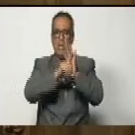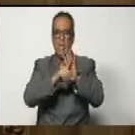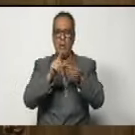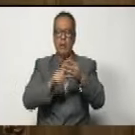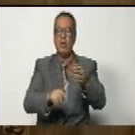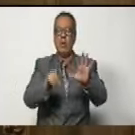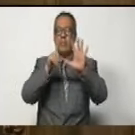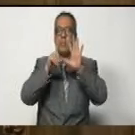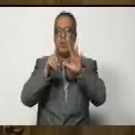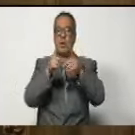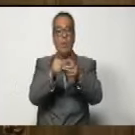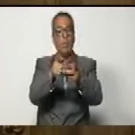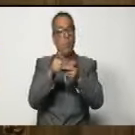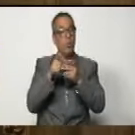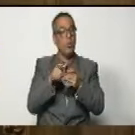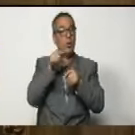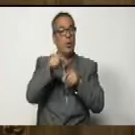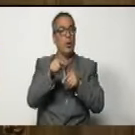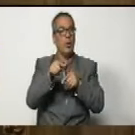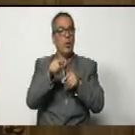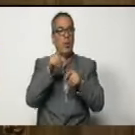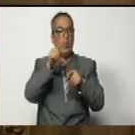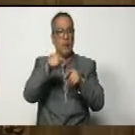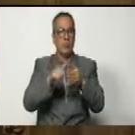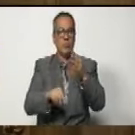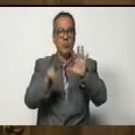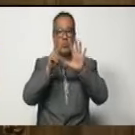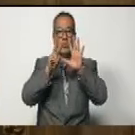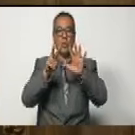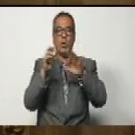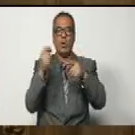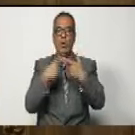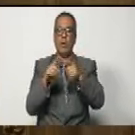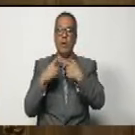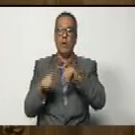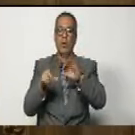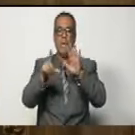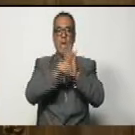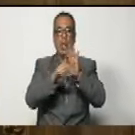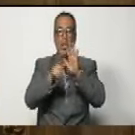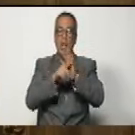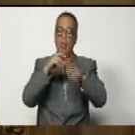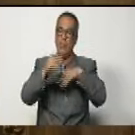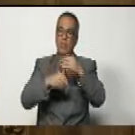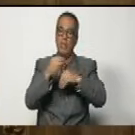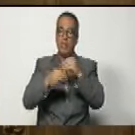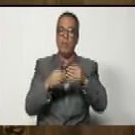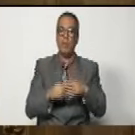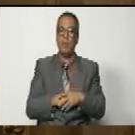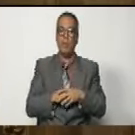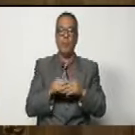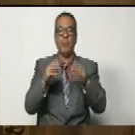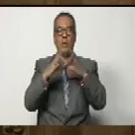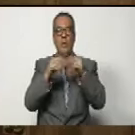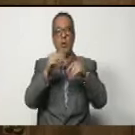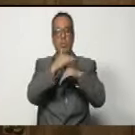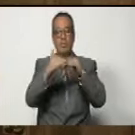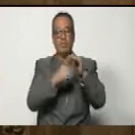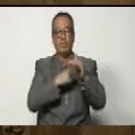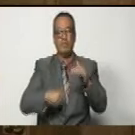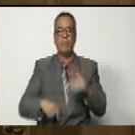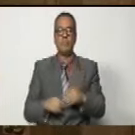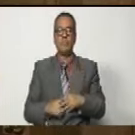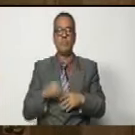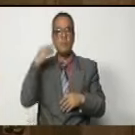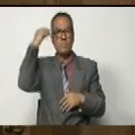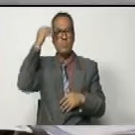6. Multas impuestas por infracciones a esta ley. 7. Otras legalmente constituidos. Es todo, ciudadano vicepresidente.